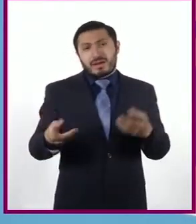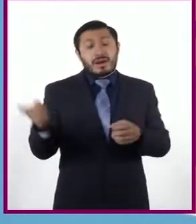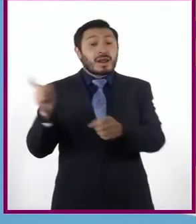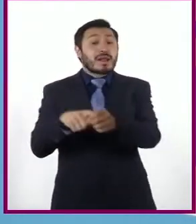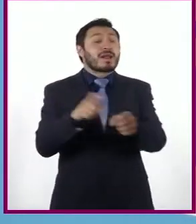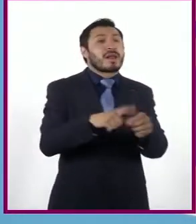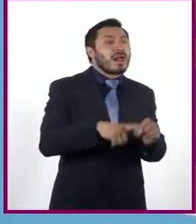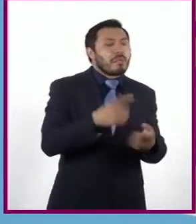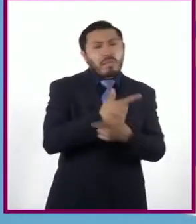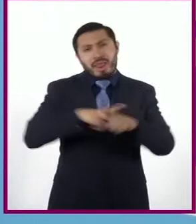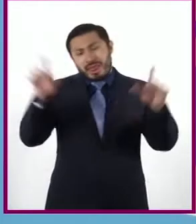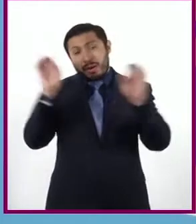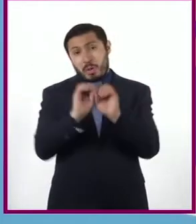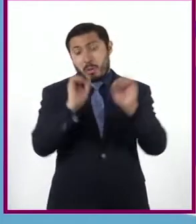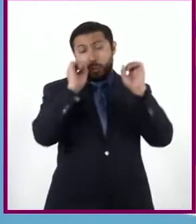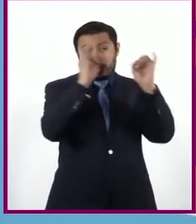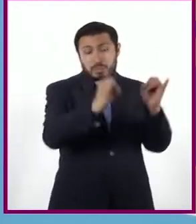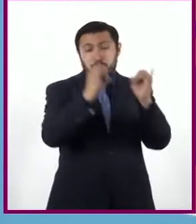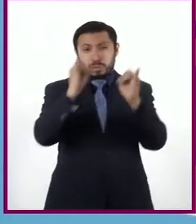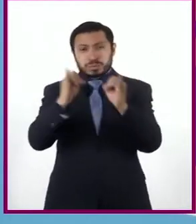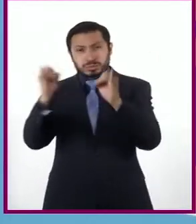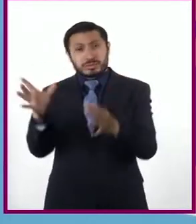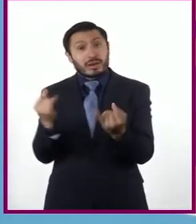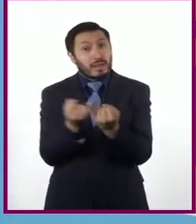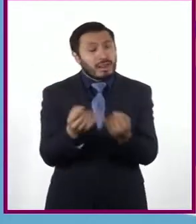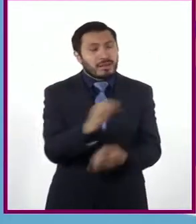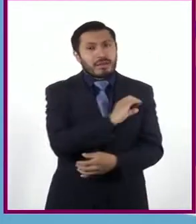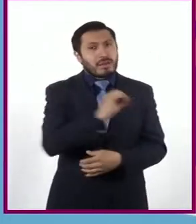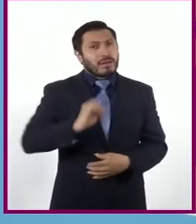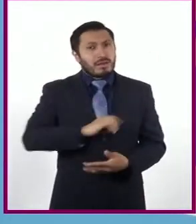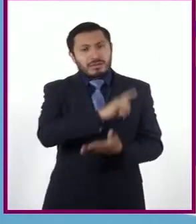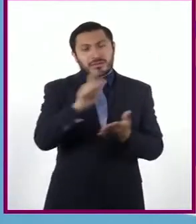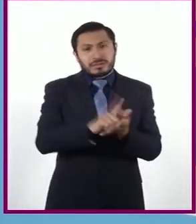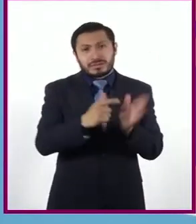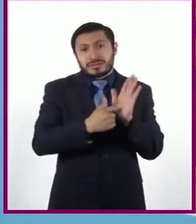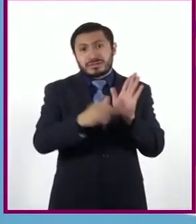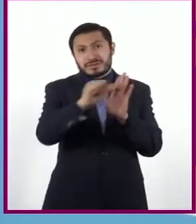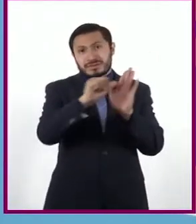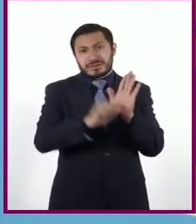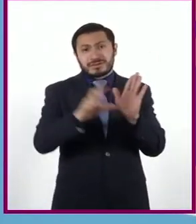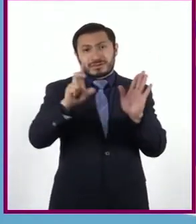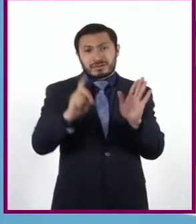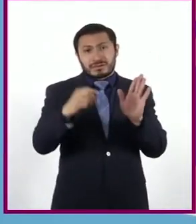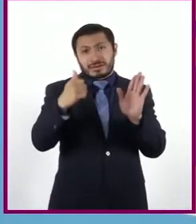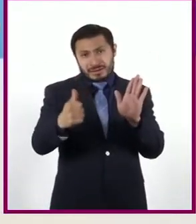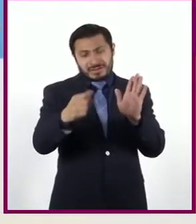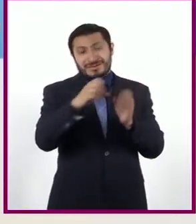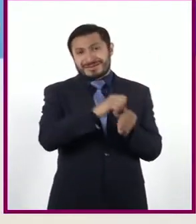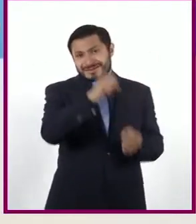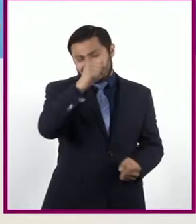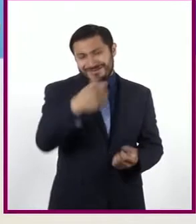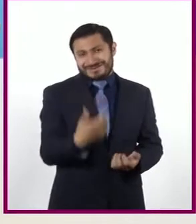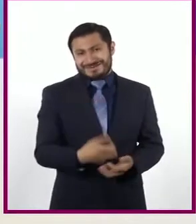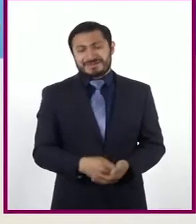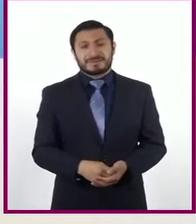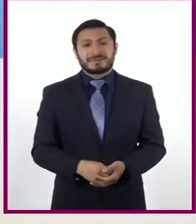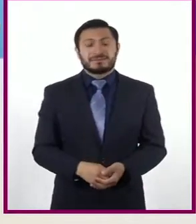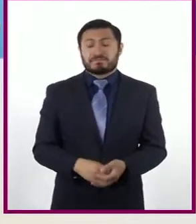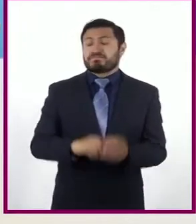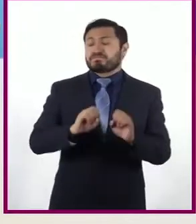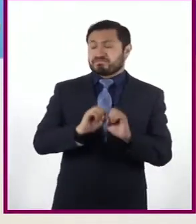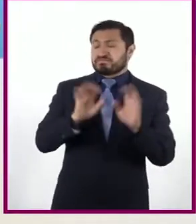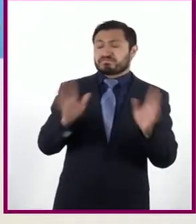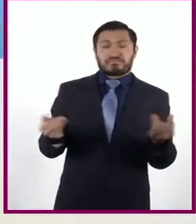e individualmente, así como las obligaciones enmarcadas en el artículo 36 constitucional. Claro, también